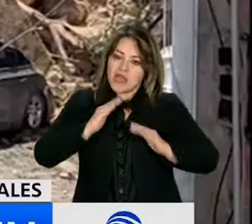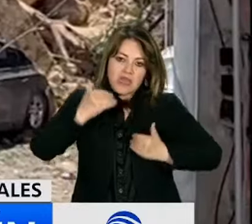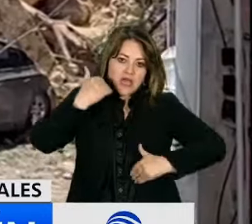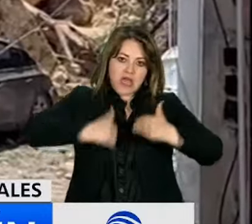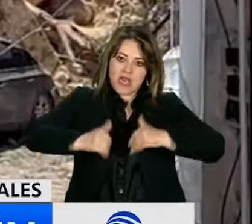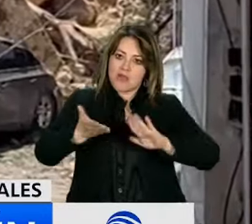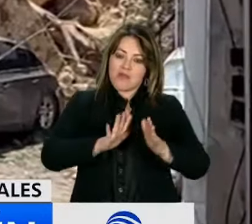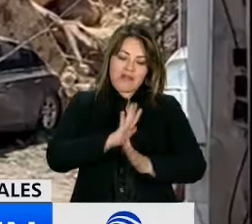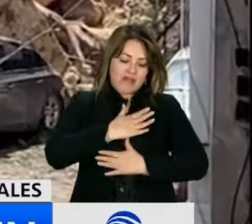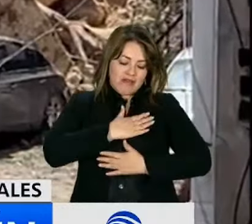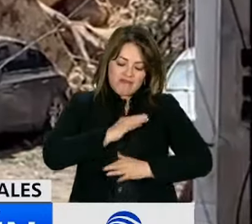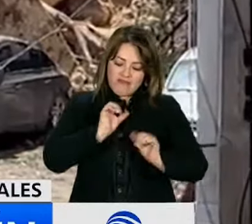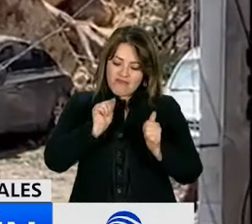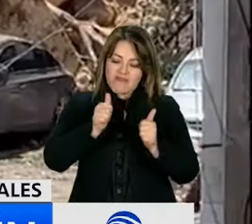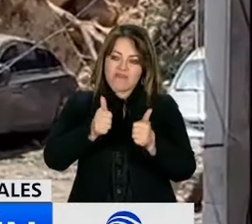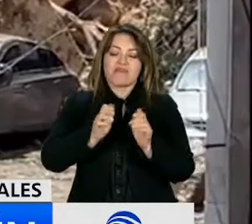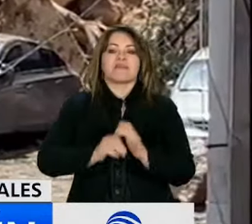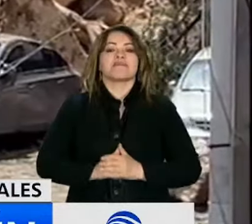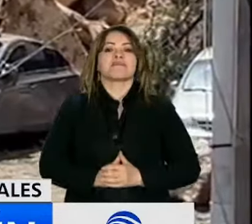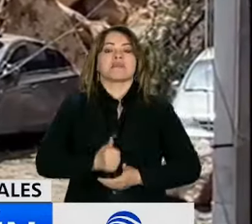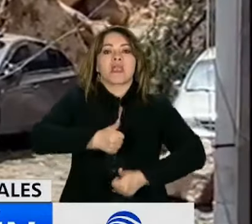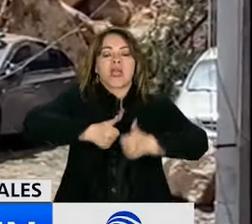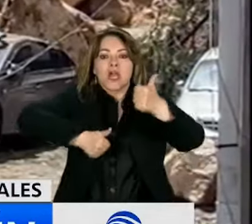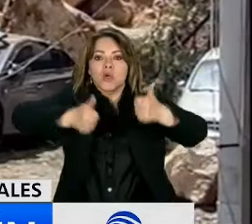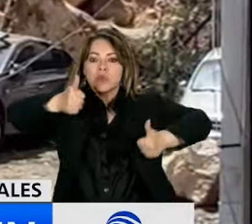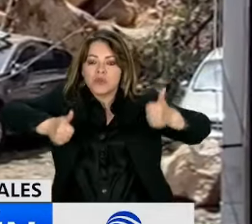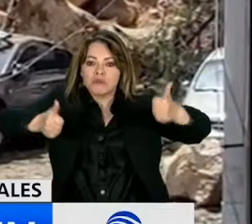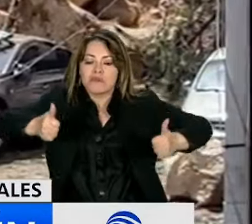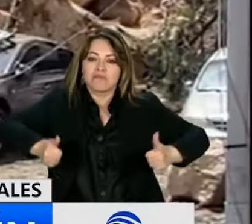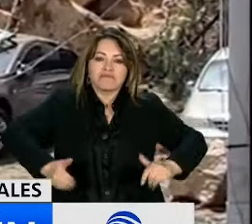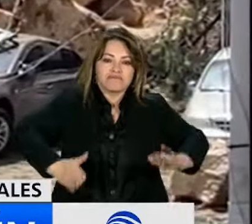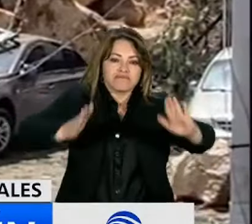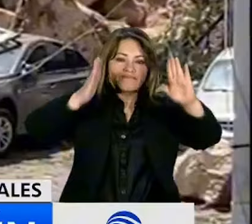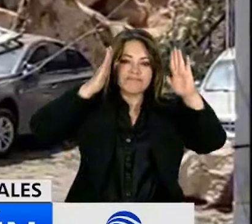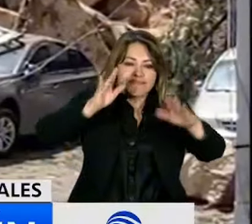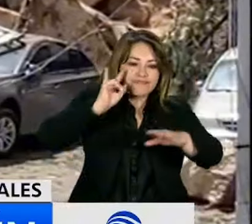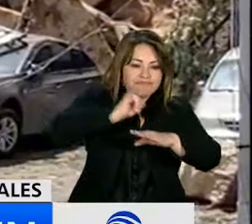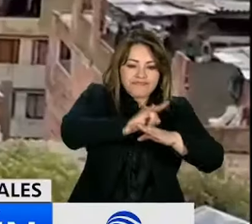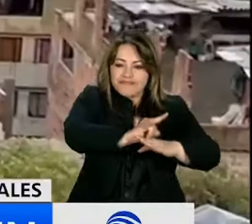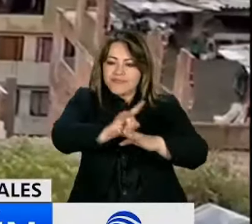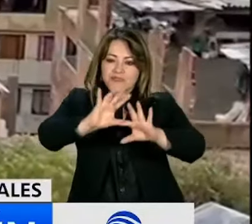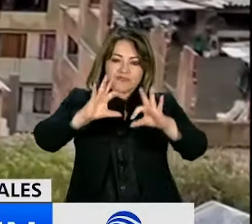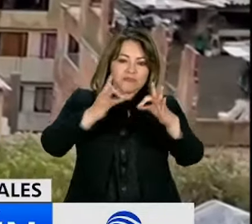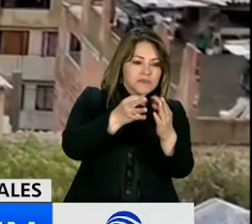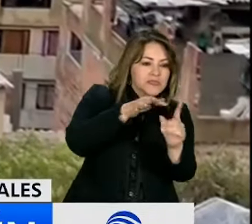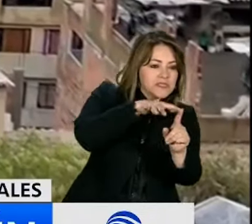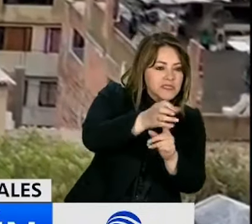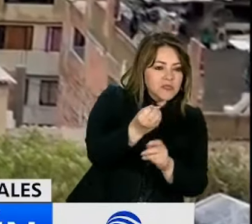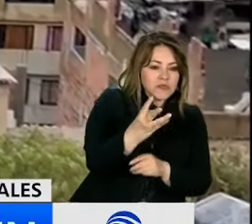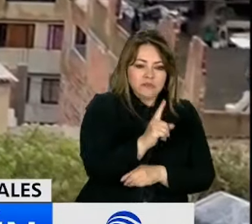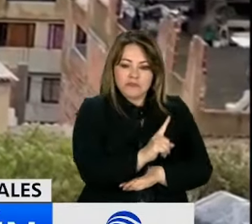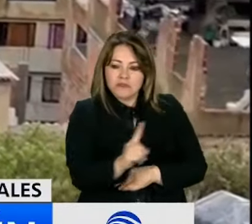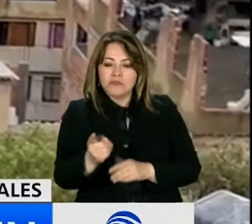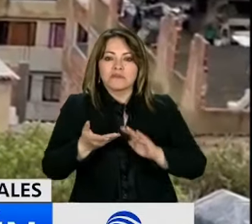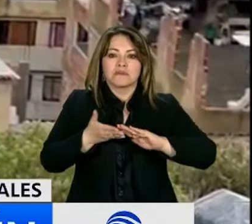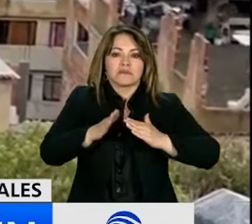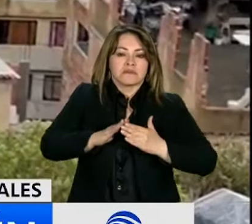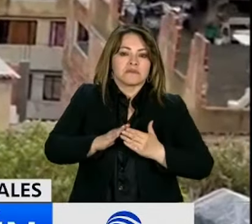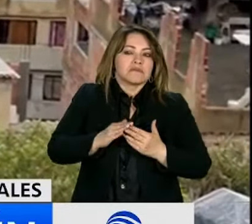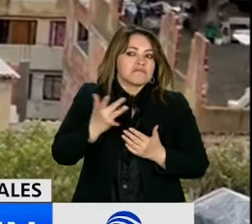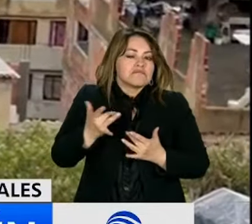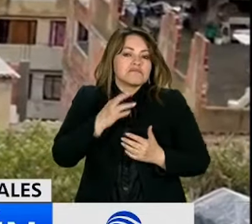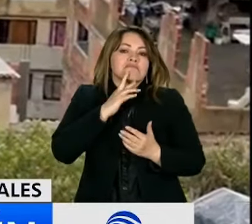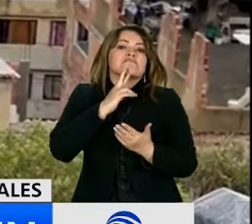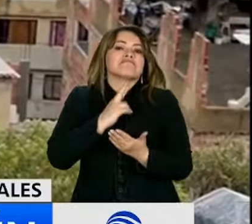a su salud física. Las autoridades continúan trabajando para verificar el número de familias afectadas. La comunidad espera